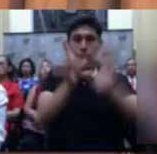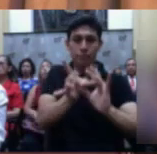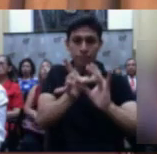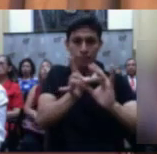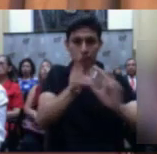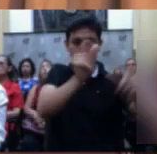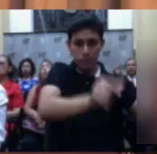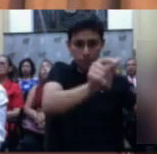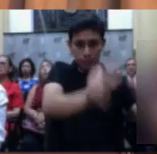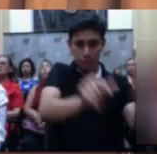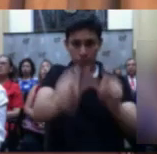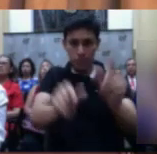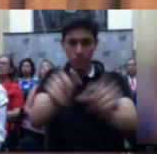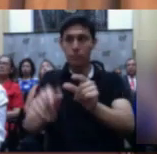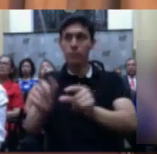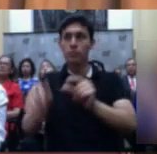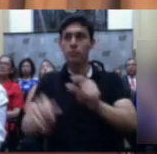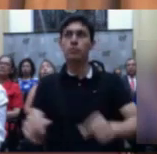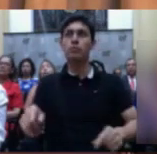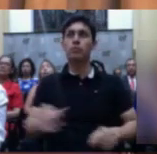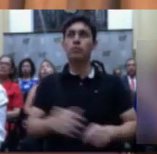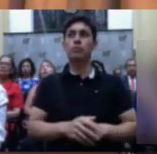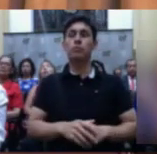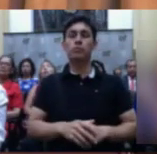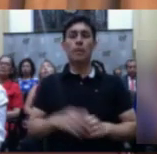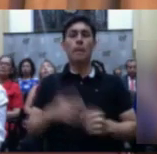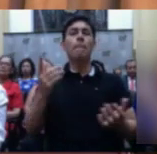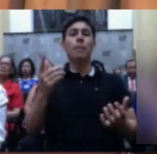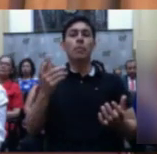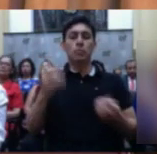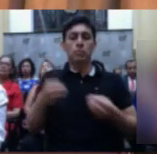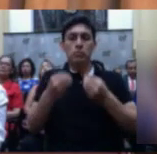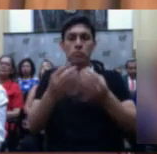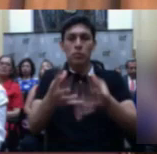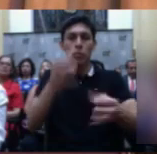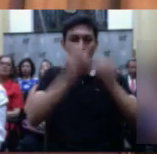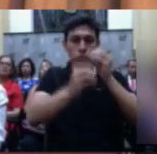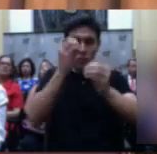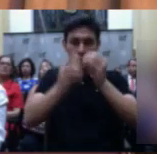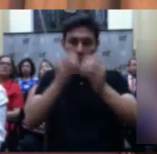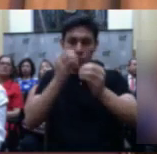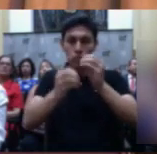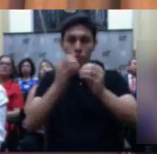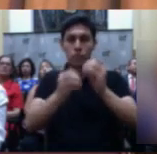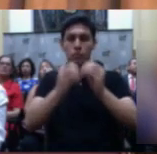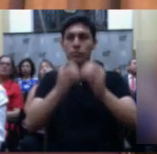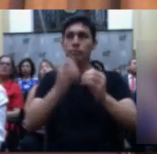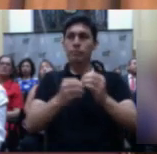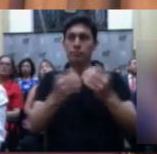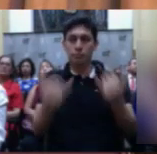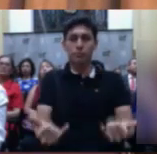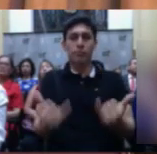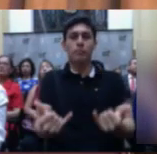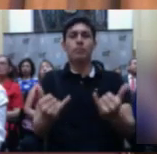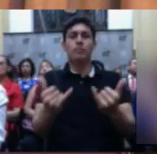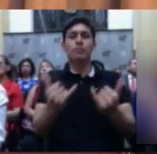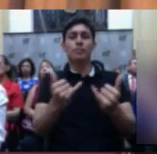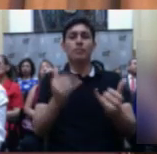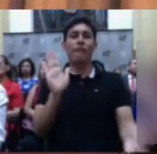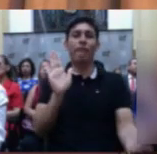los emprendedores para crear soluciones a los desafíos actuales que enfrenta nuestra